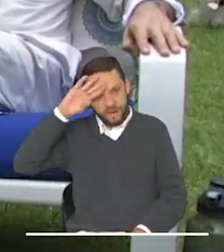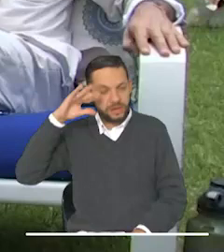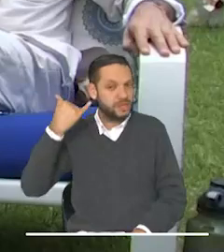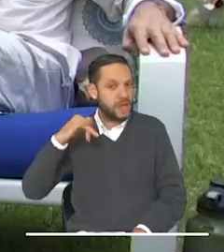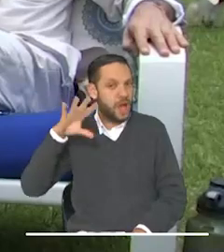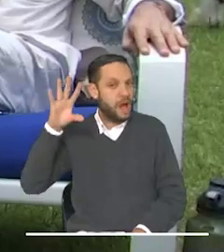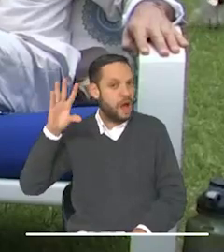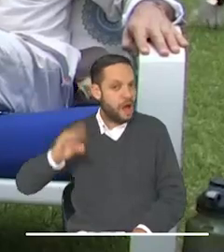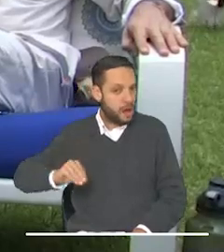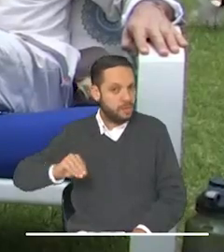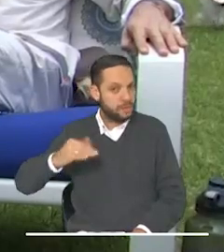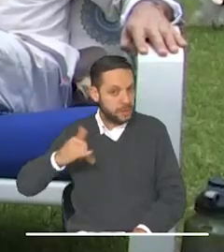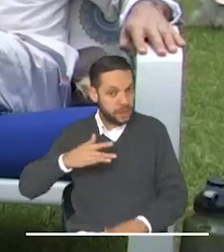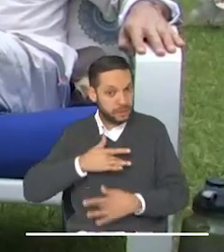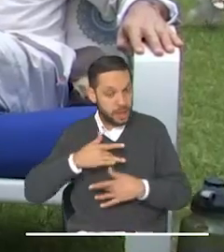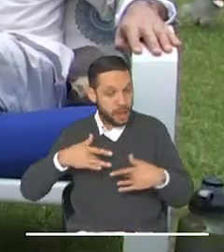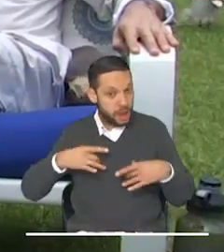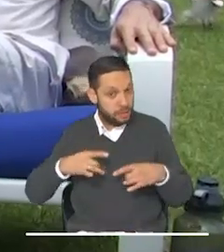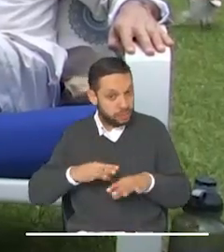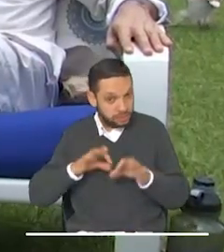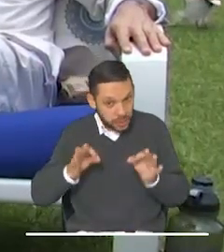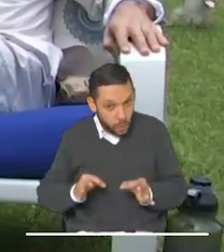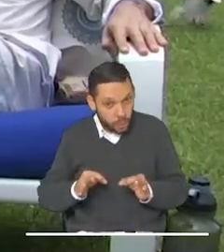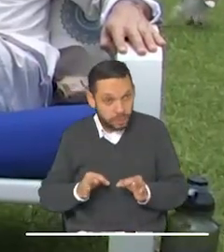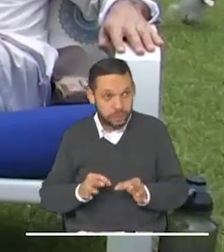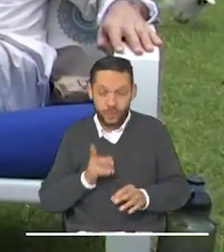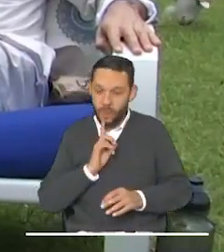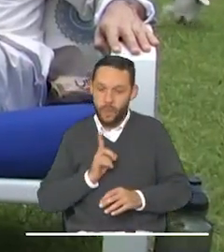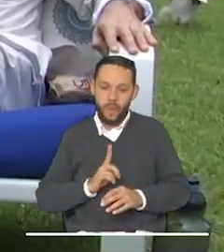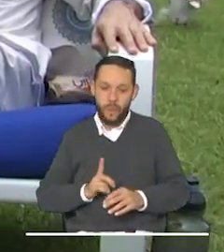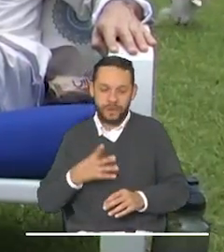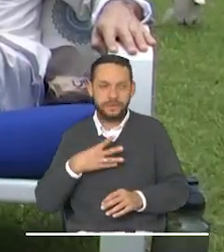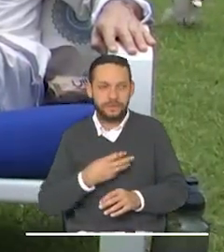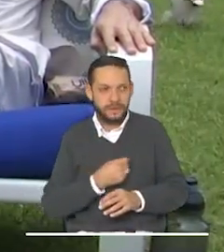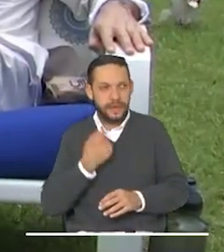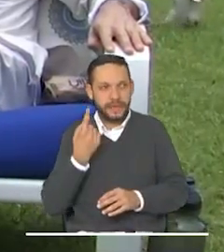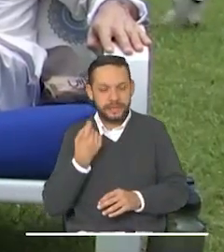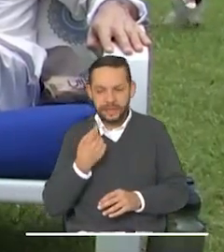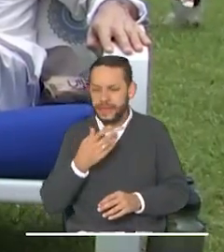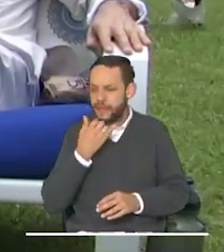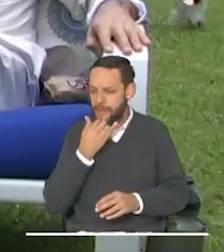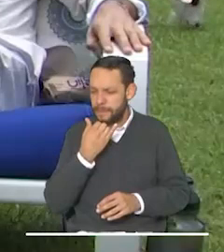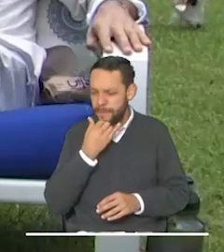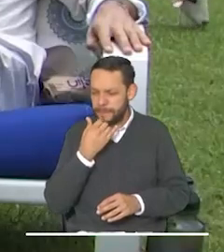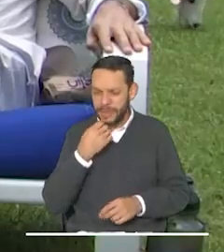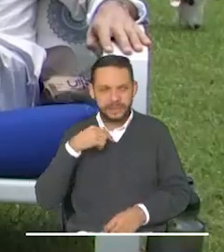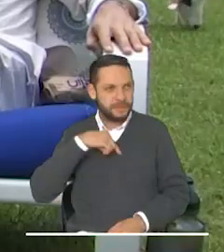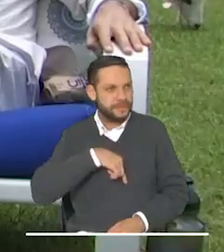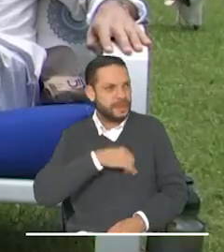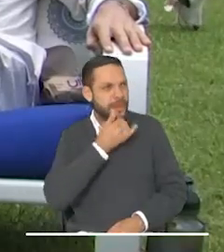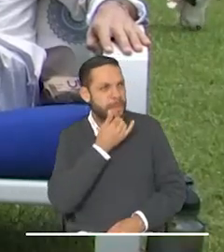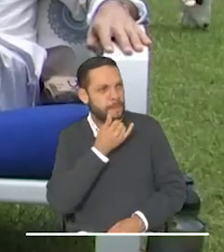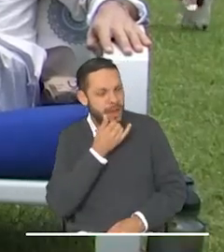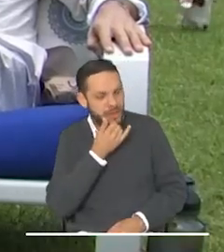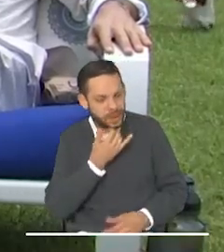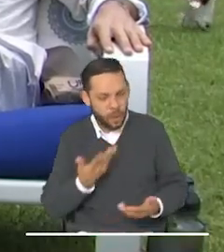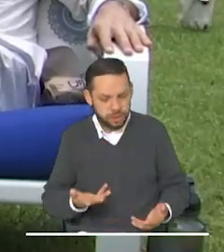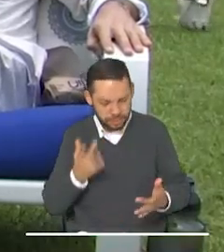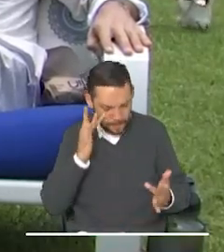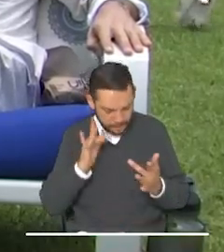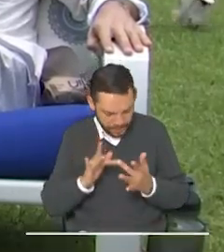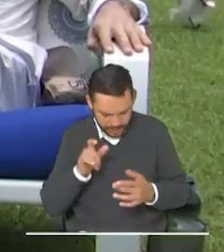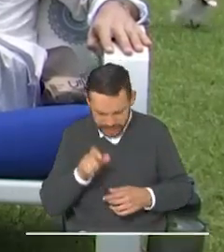no significa que estemos curando cuando nosotros entendemos eso reconocemos que la necesidad puntual